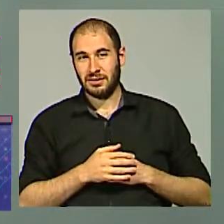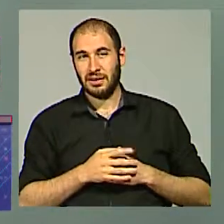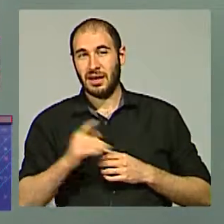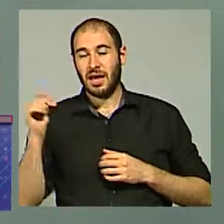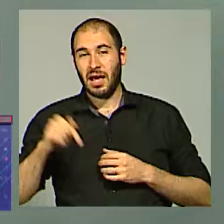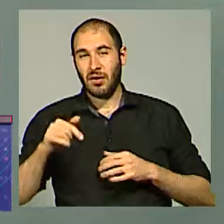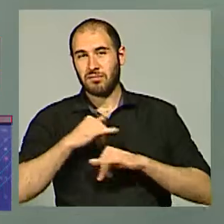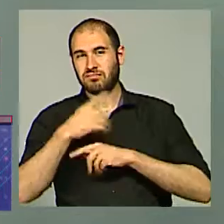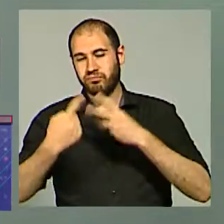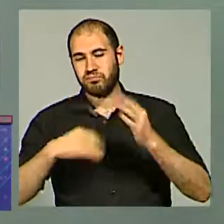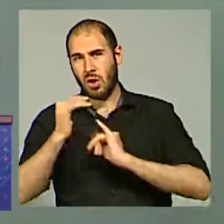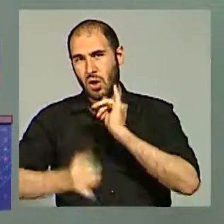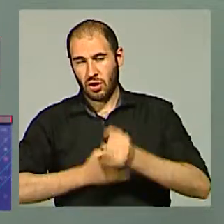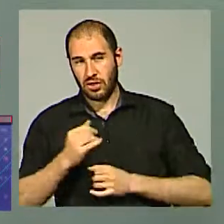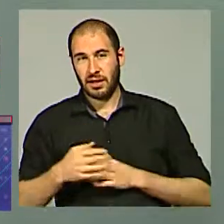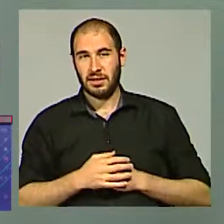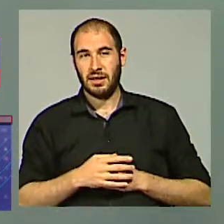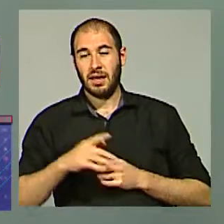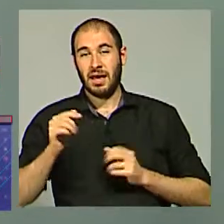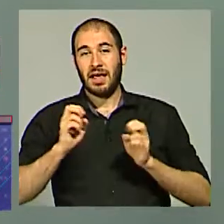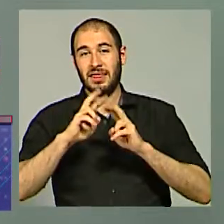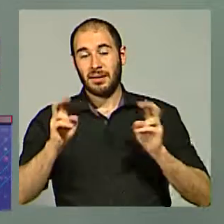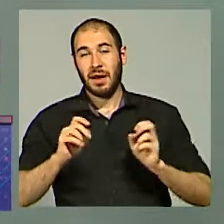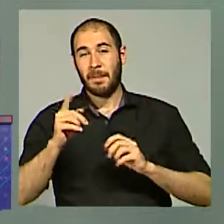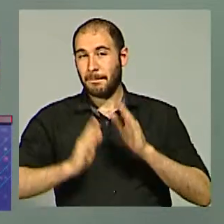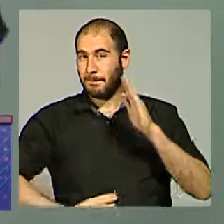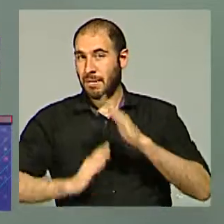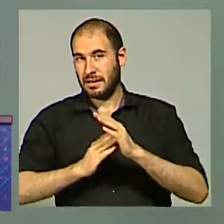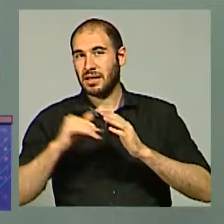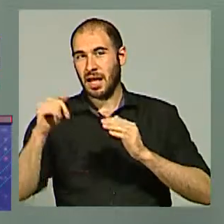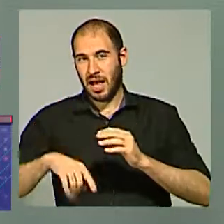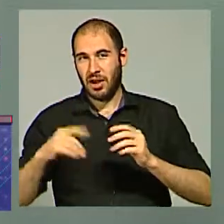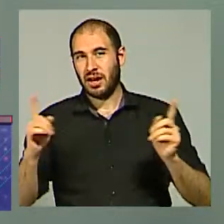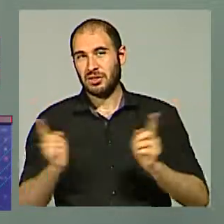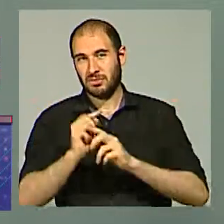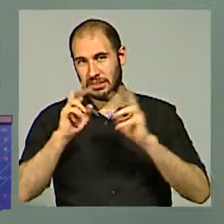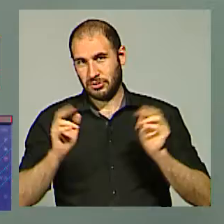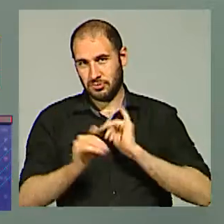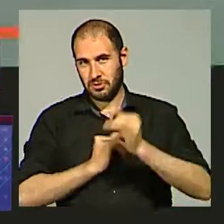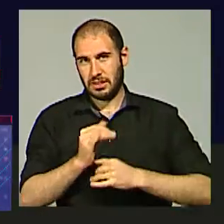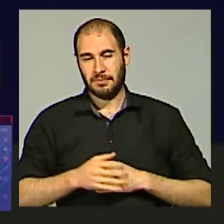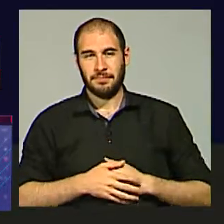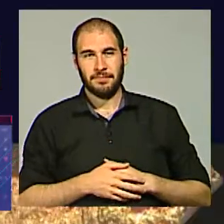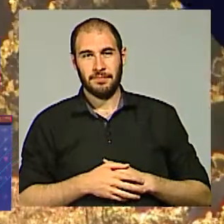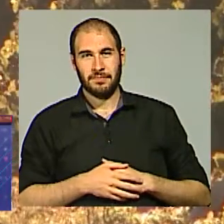tenemos muchísima información para compartir por supuesto hay temas que uno tiene que priorizar y aquí nos tenemos en este resumen de títulos